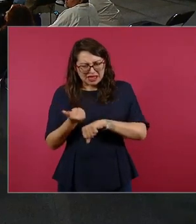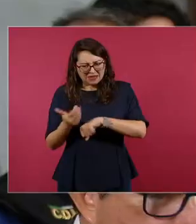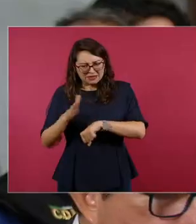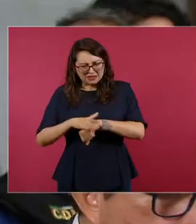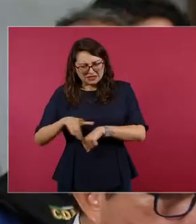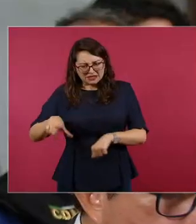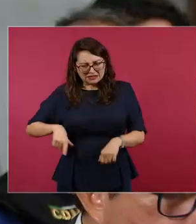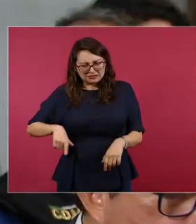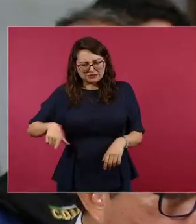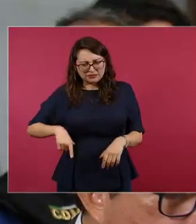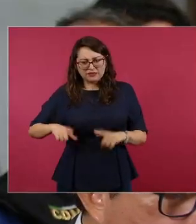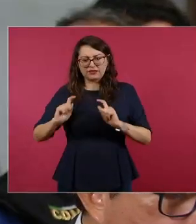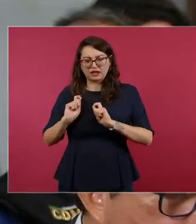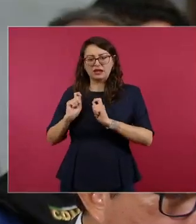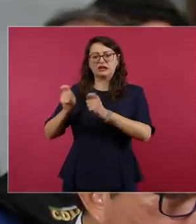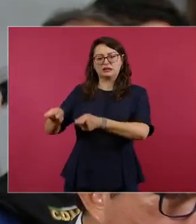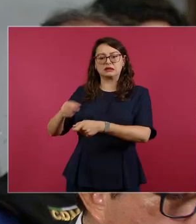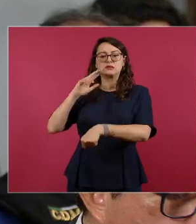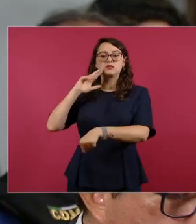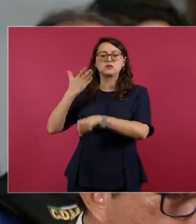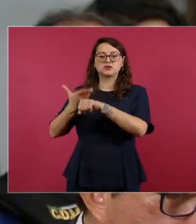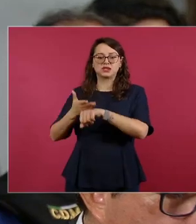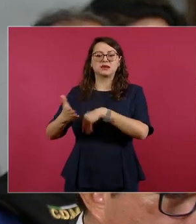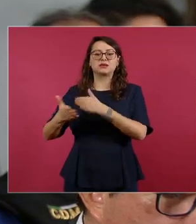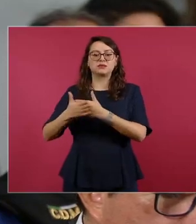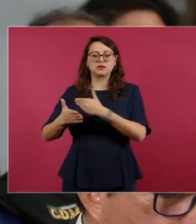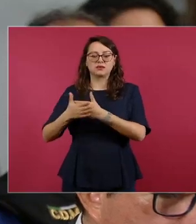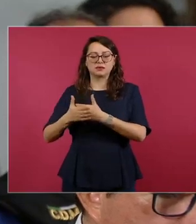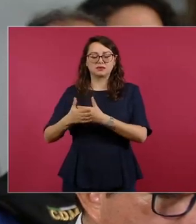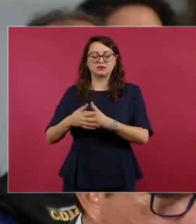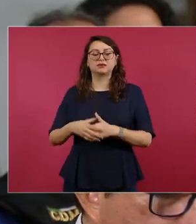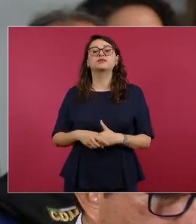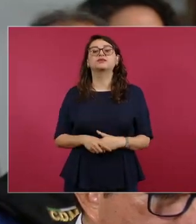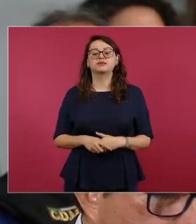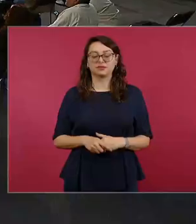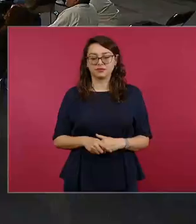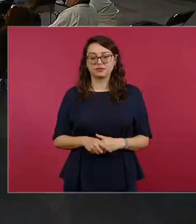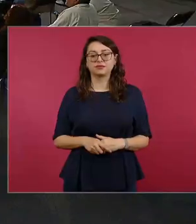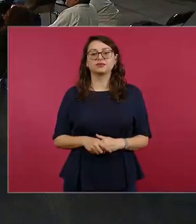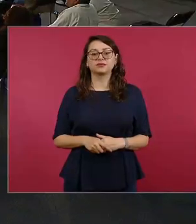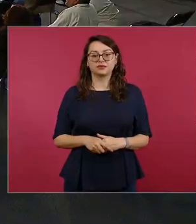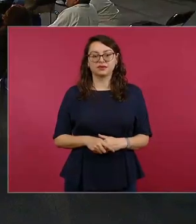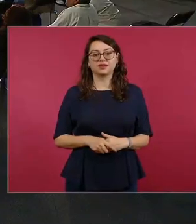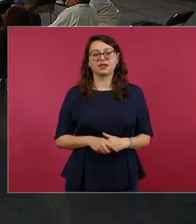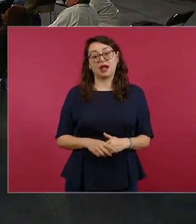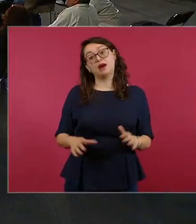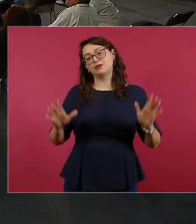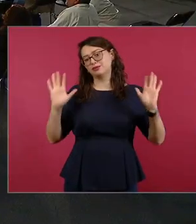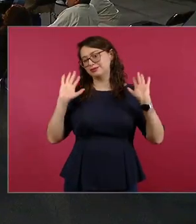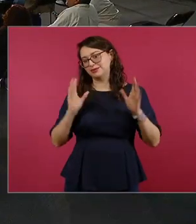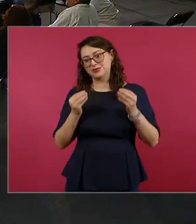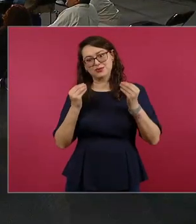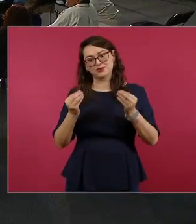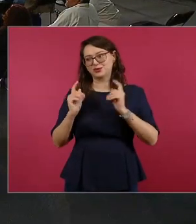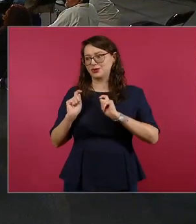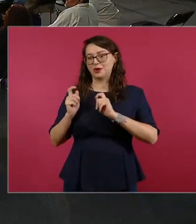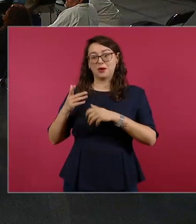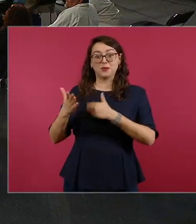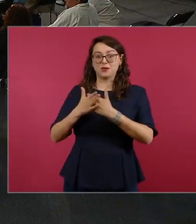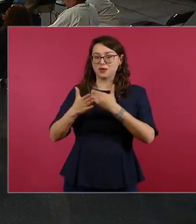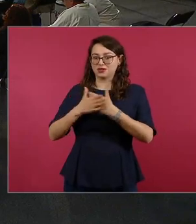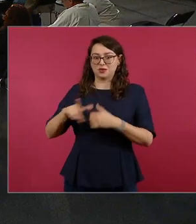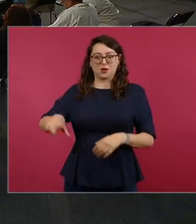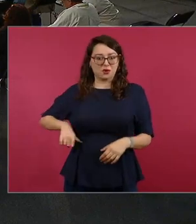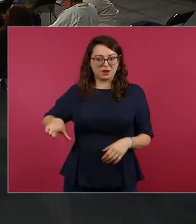favor los deje encargados con la próxima administración Ya dejo mucho pero de ser posible